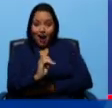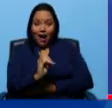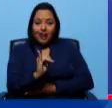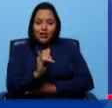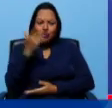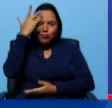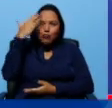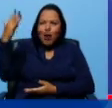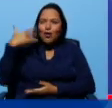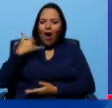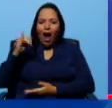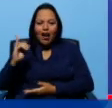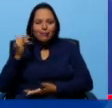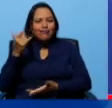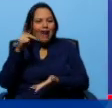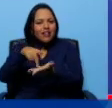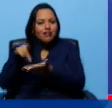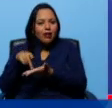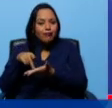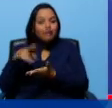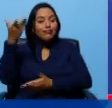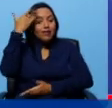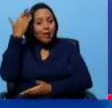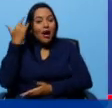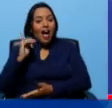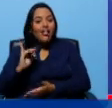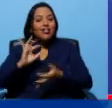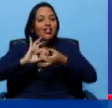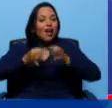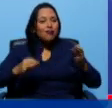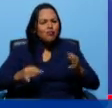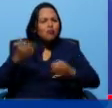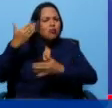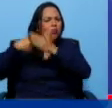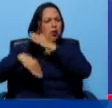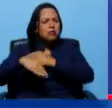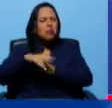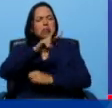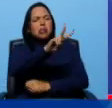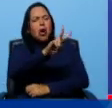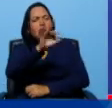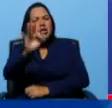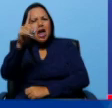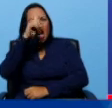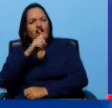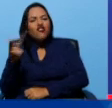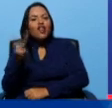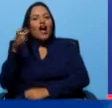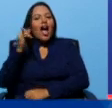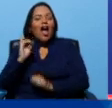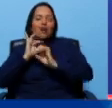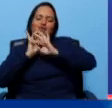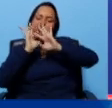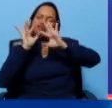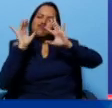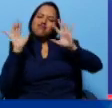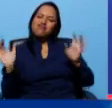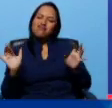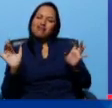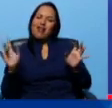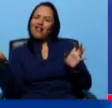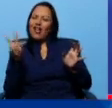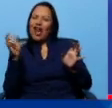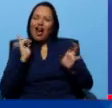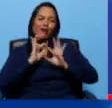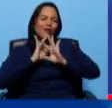para que ustedes vean que el ciclo olímpico de las próximas 2-3 olimpiadas, Venezuela va a brillar en el ciclo olímpico y